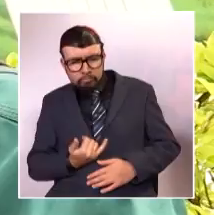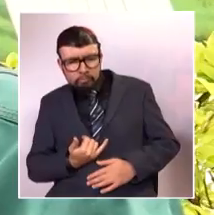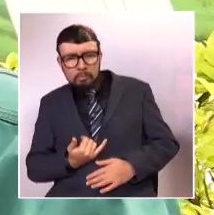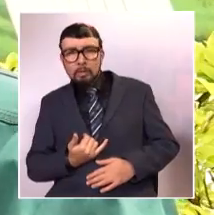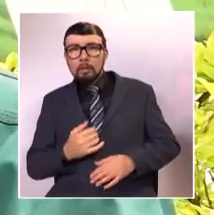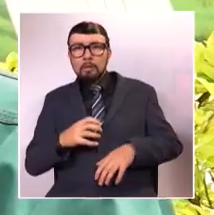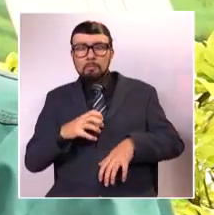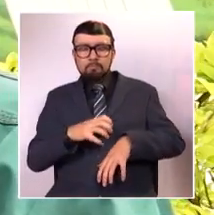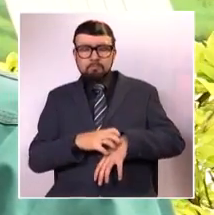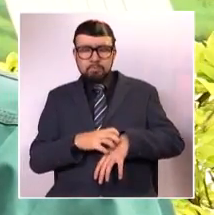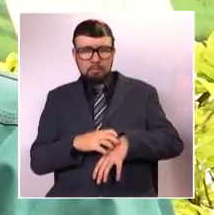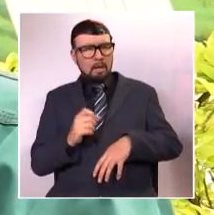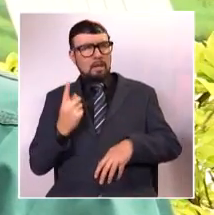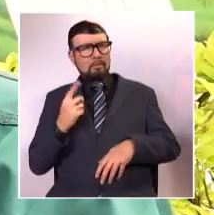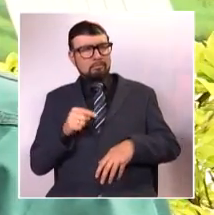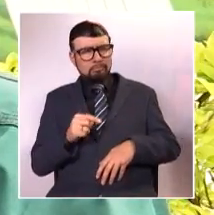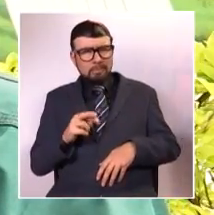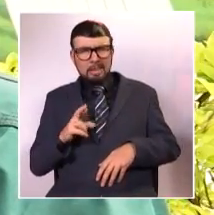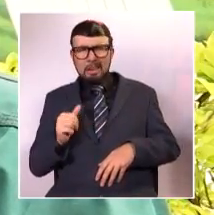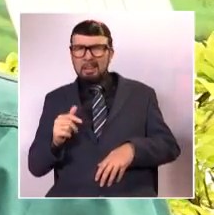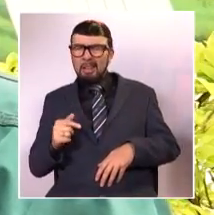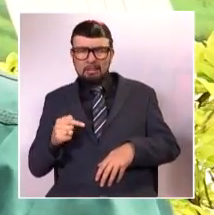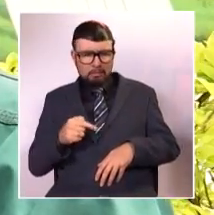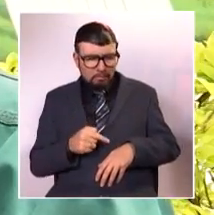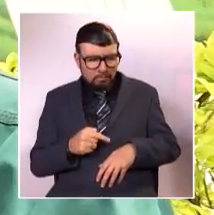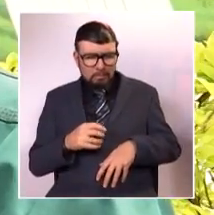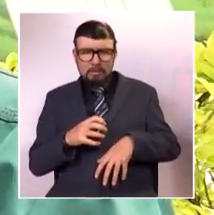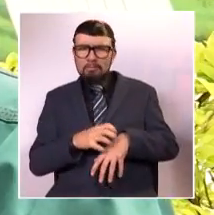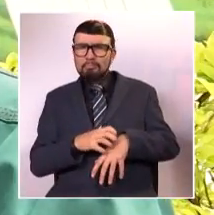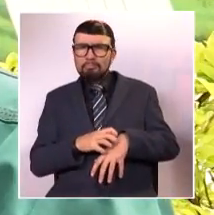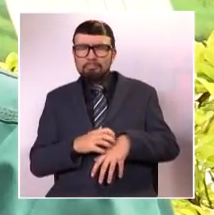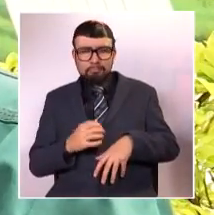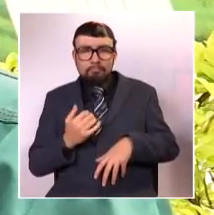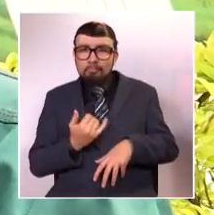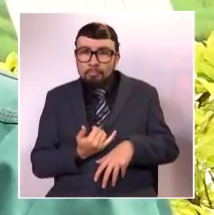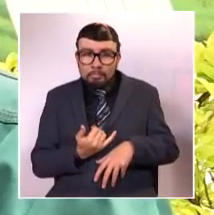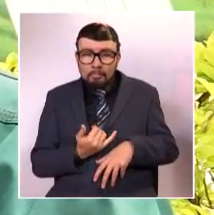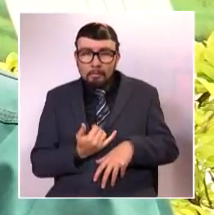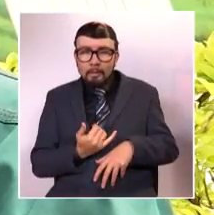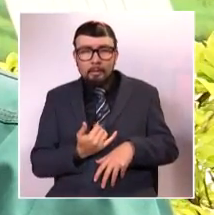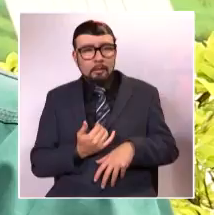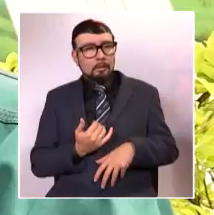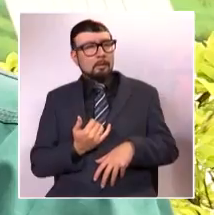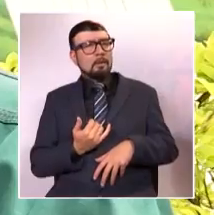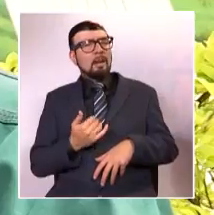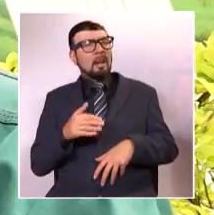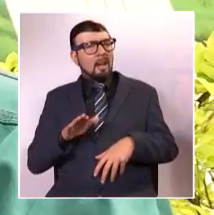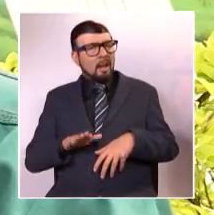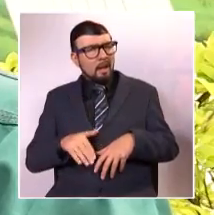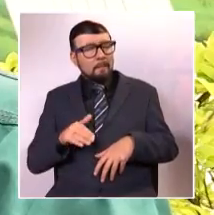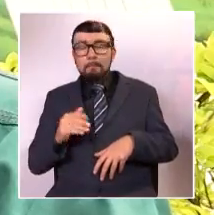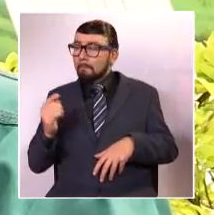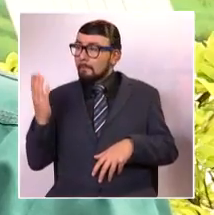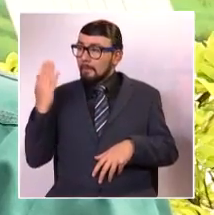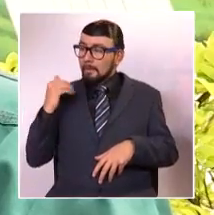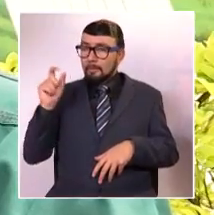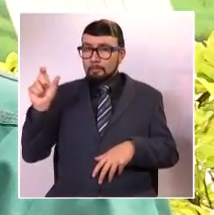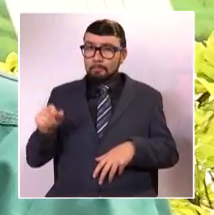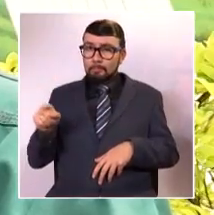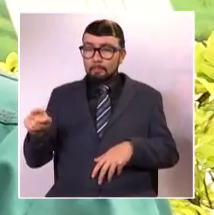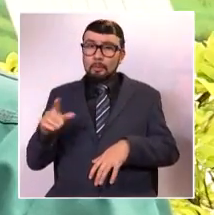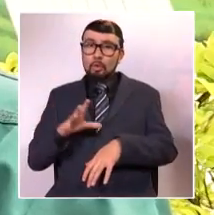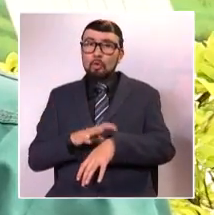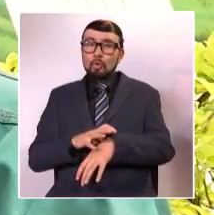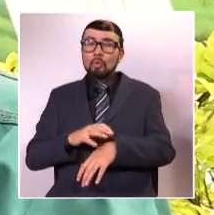encontramos algo anormal en el tejido de un órgano, ¿sí? En algunos casos, como estaba hablando el doctor